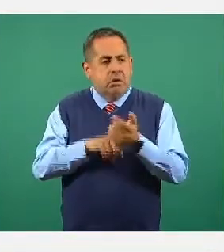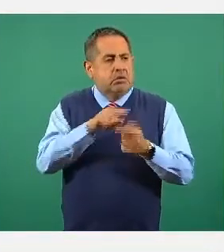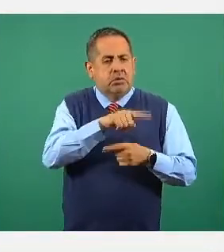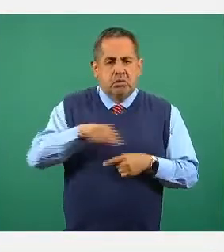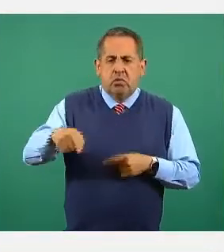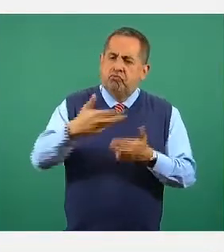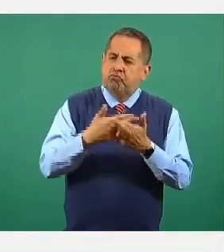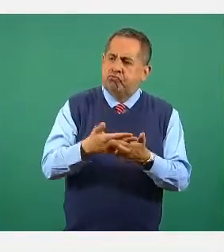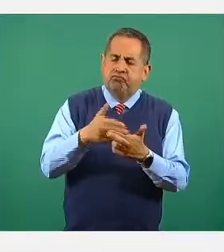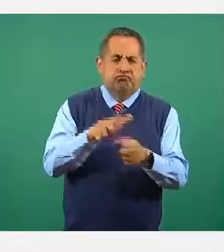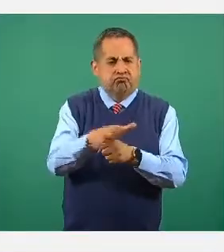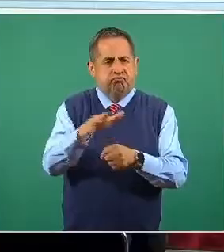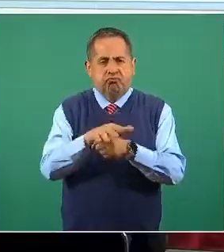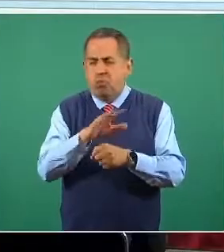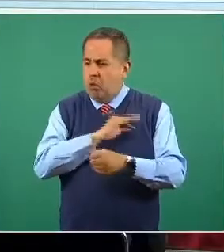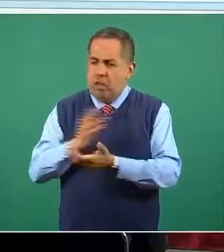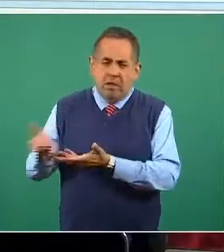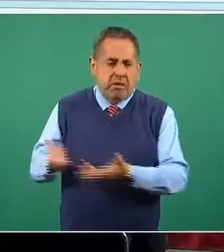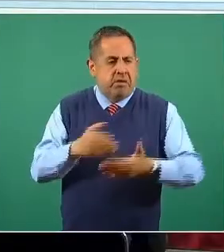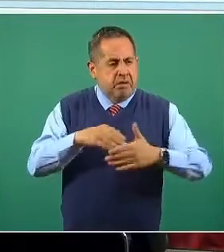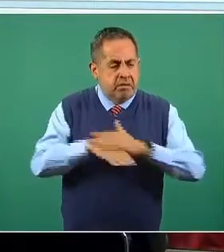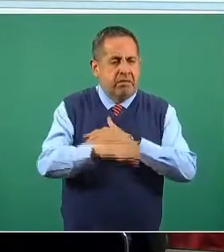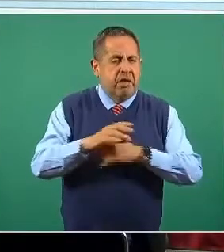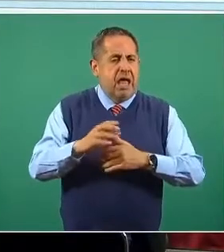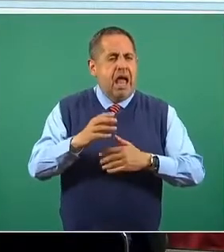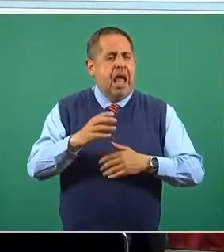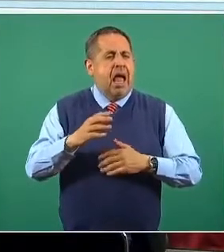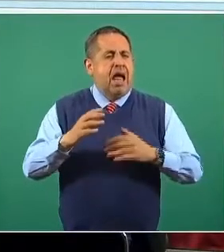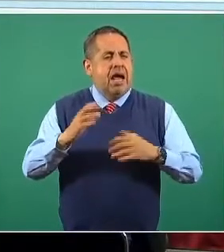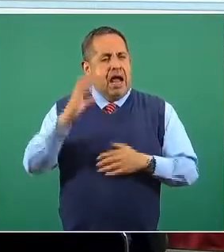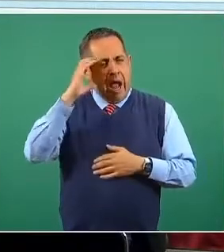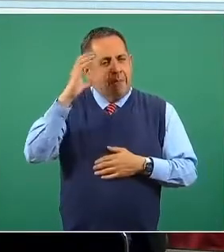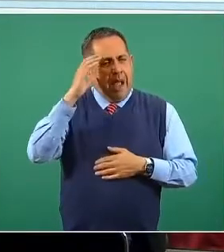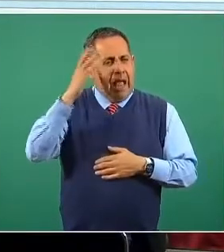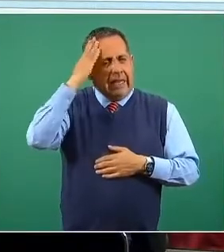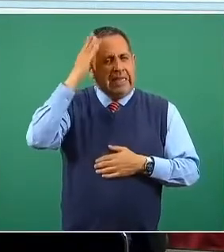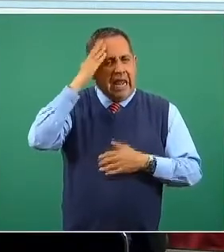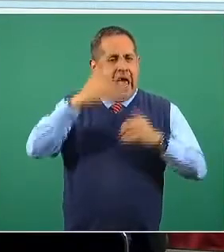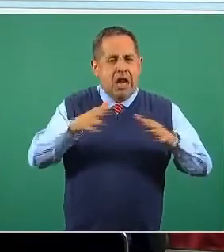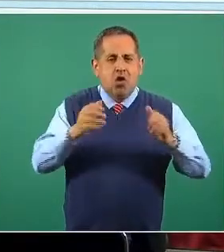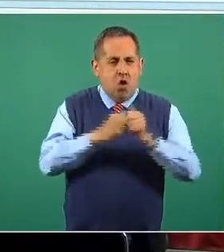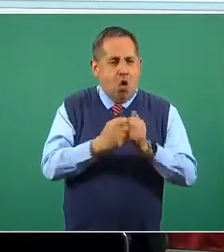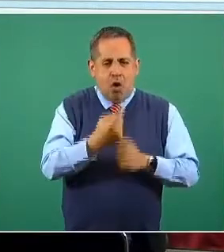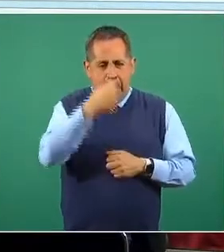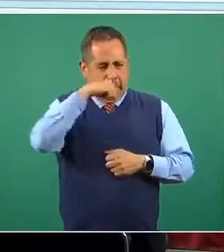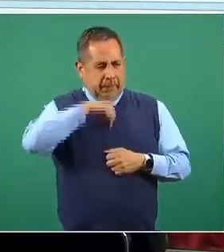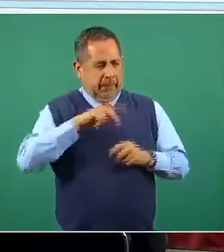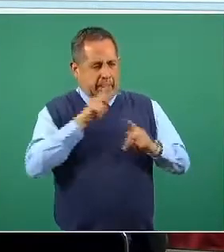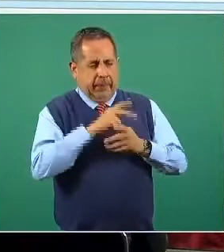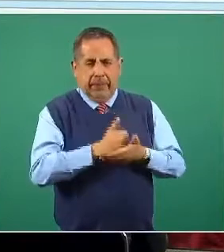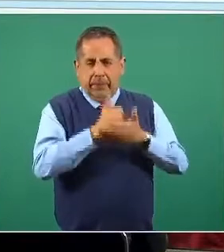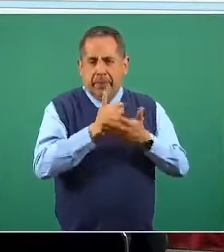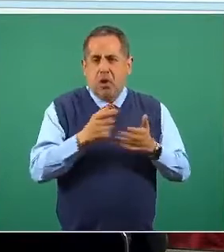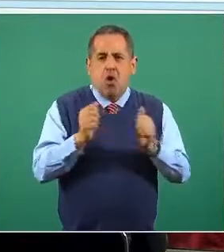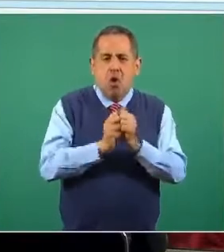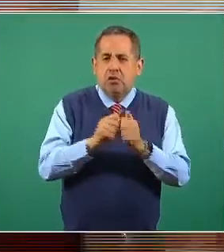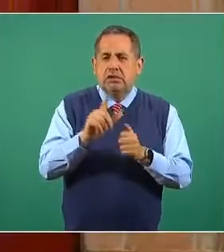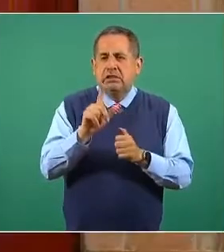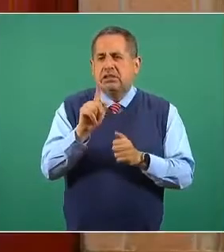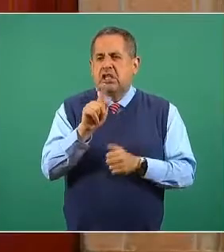tienen disponibilidades tanto de camas generales como de camas con ventilador, inclusive por arriba del